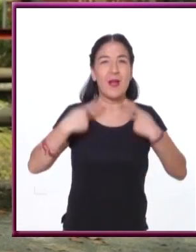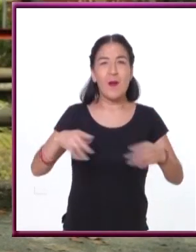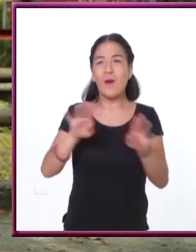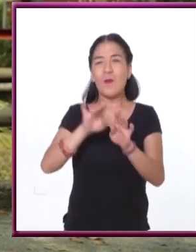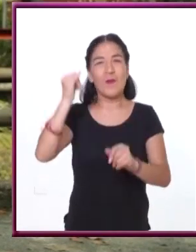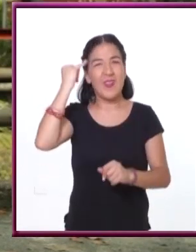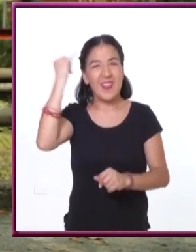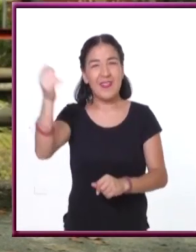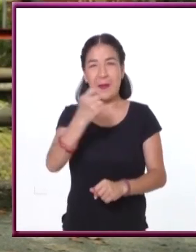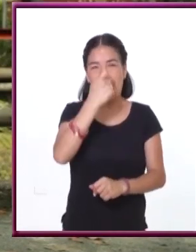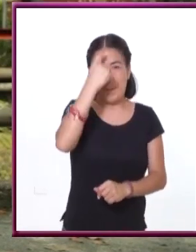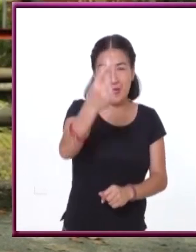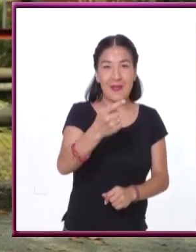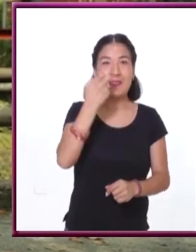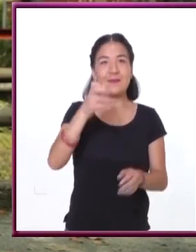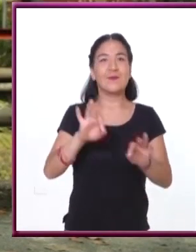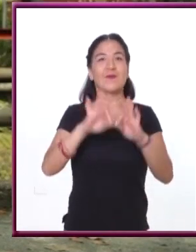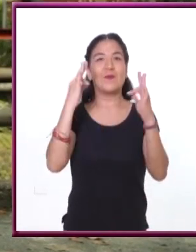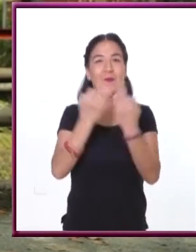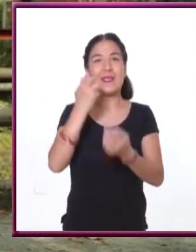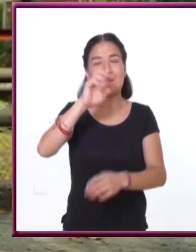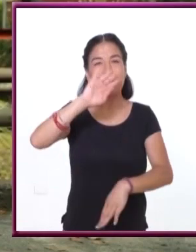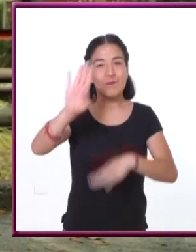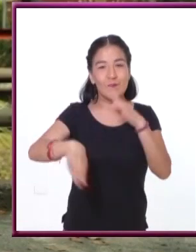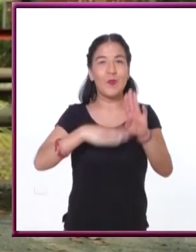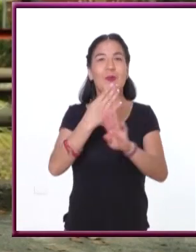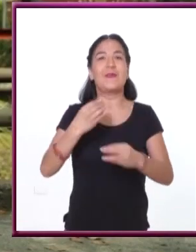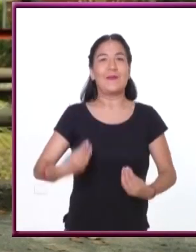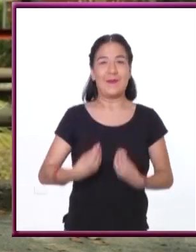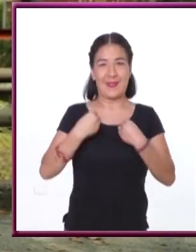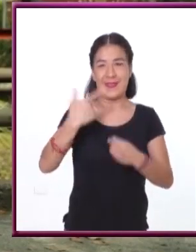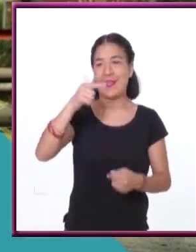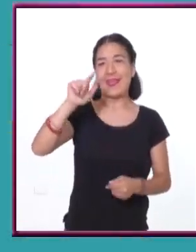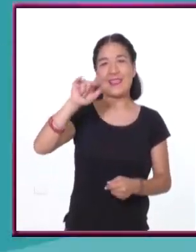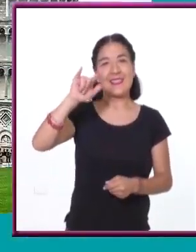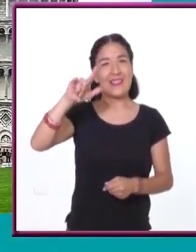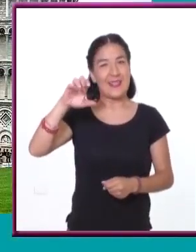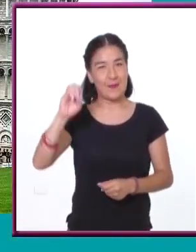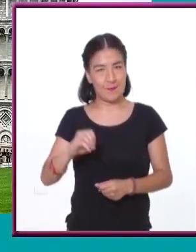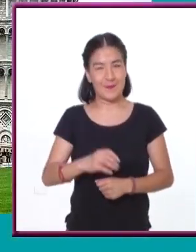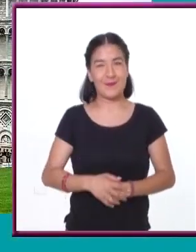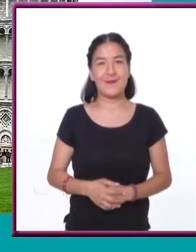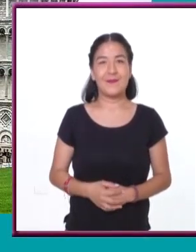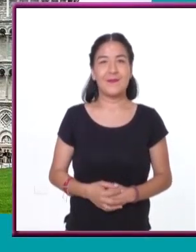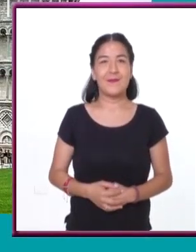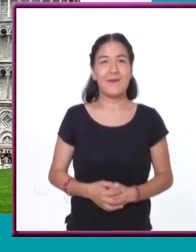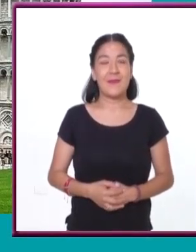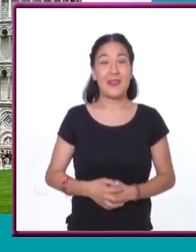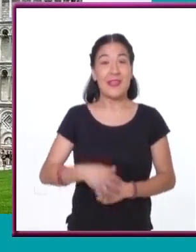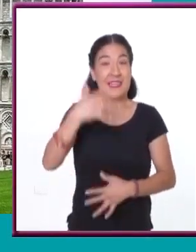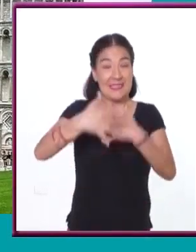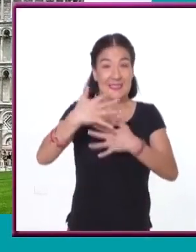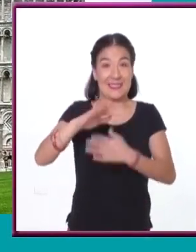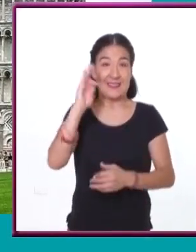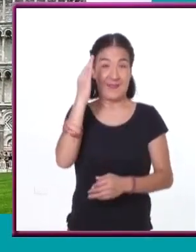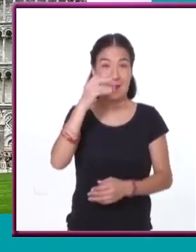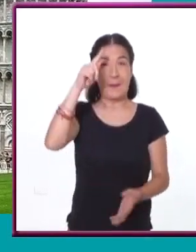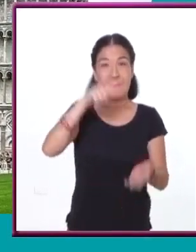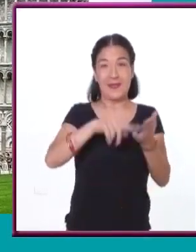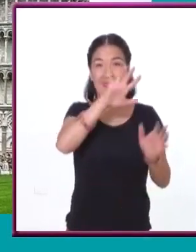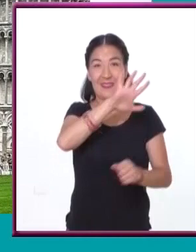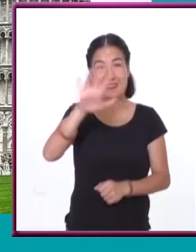y descubrimientos le han dado forma al mundo en el que vivimos, Galileo Galilei. El 15 de febrero